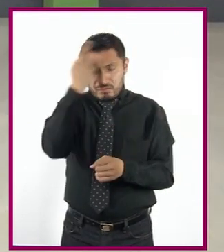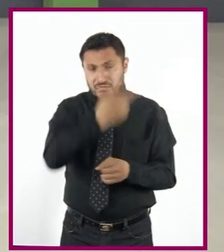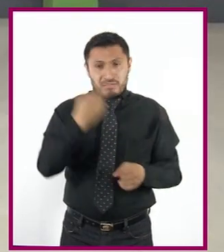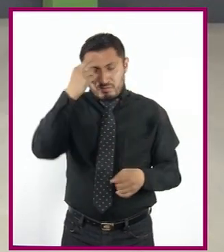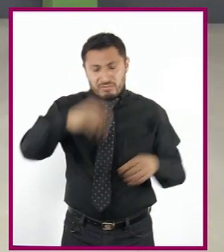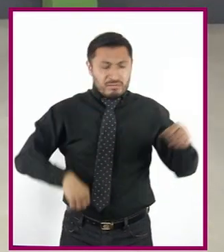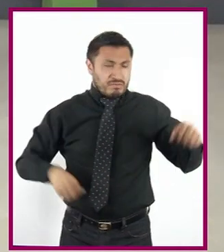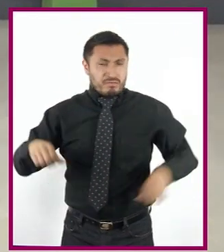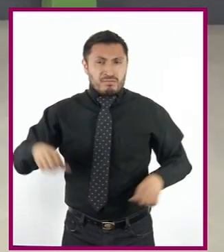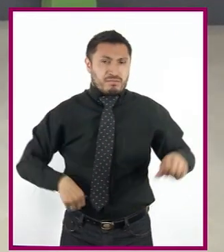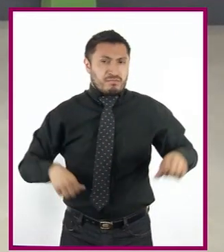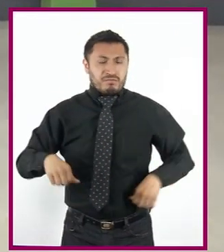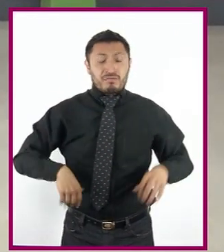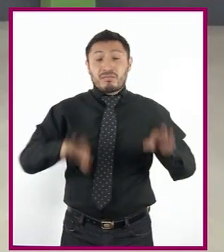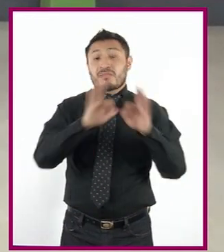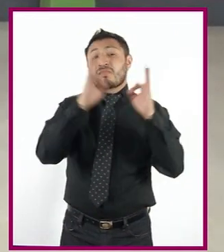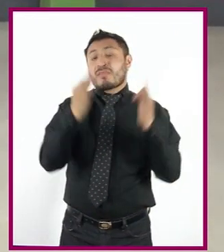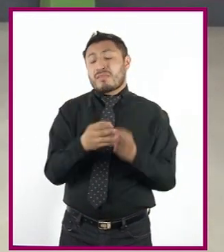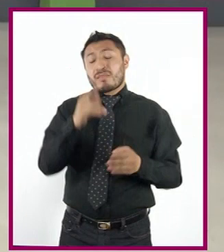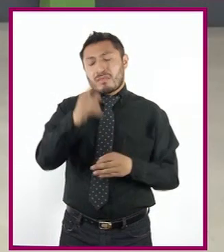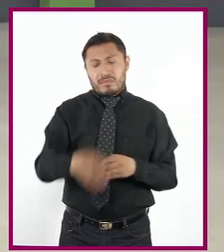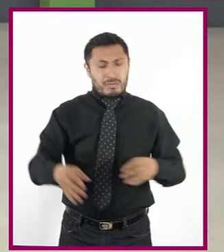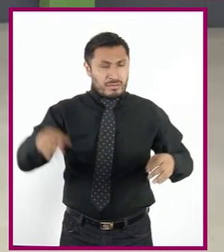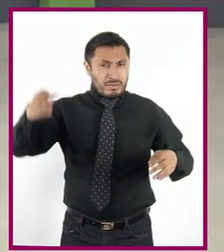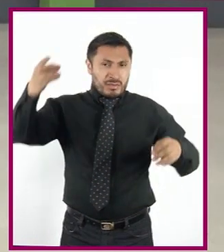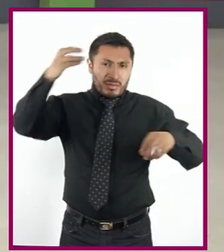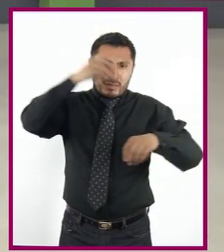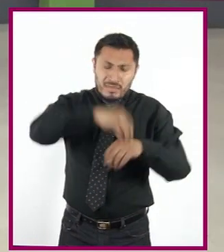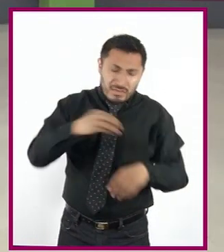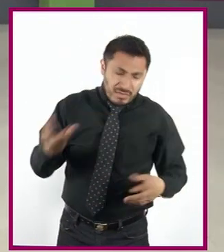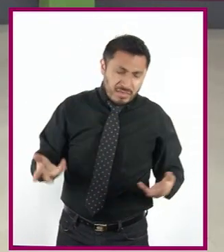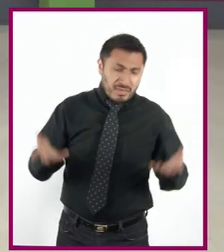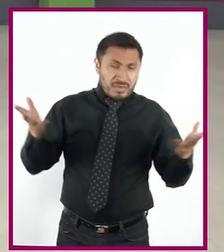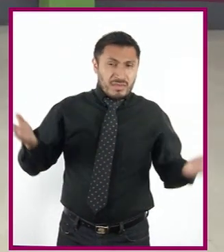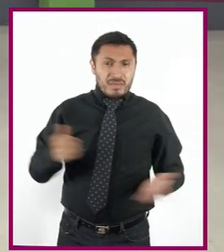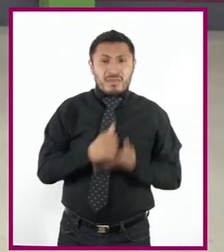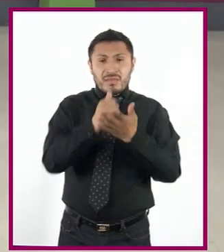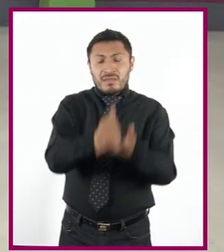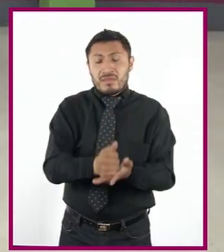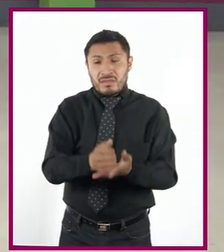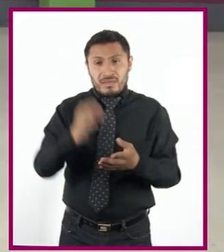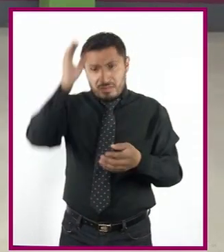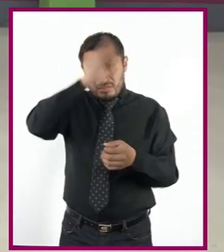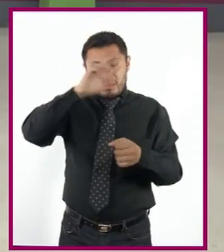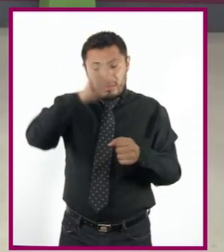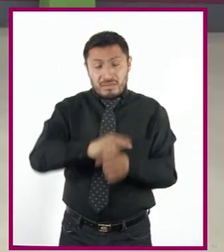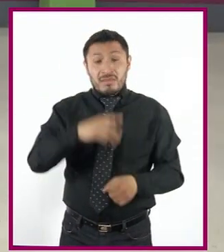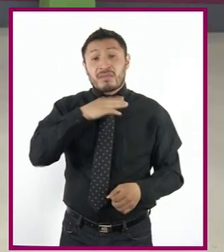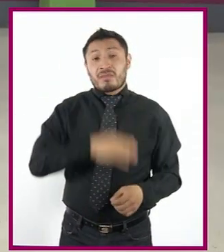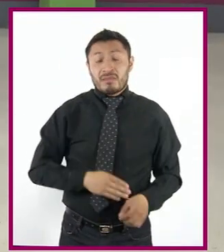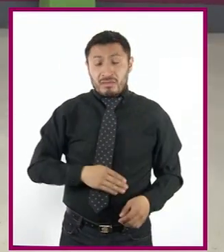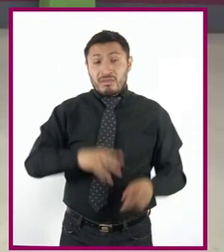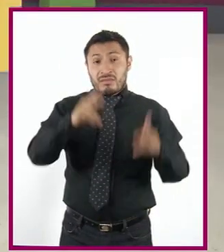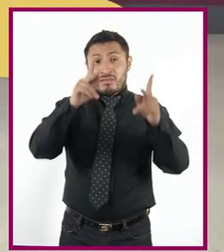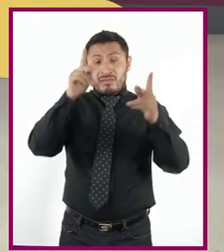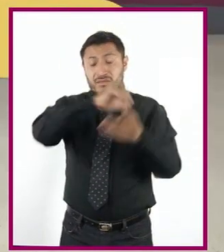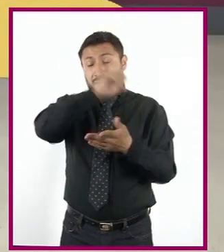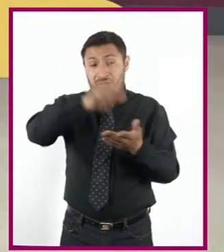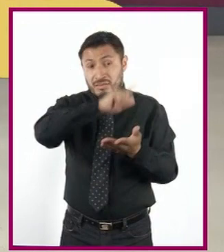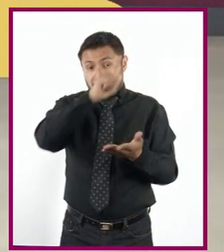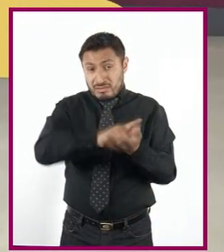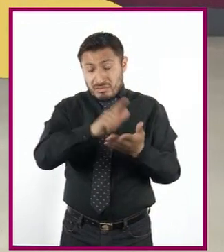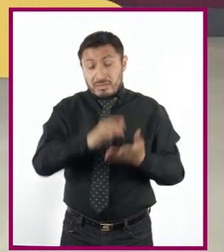sus actitudes y la forma en que su comportamiento contribuye a fomentar una cultura de la justicia y legalidad.